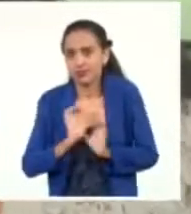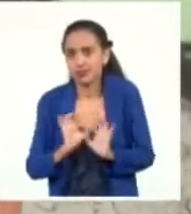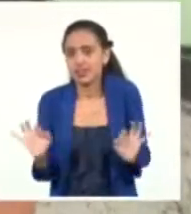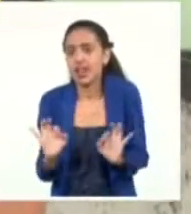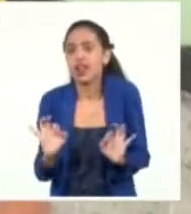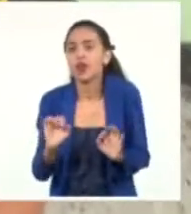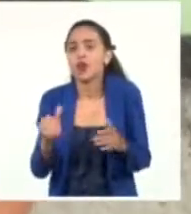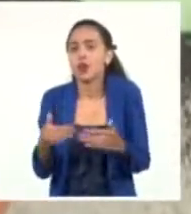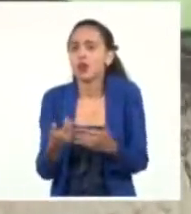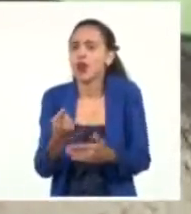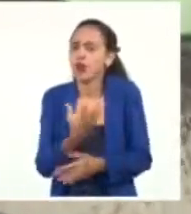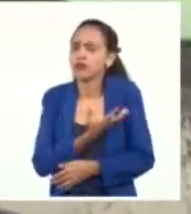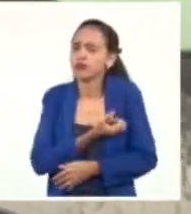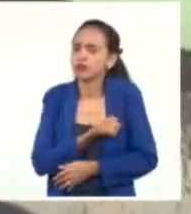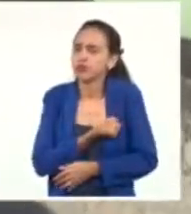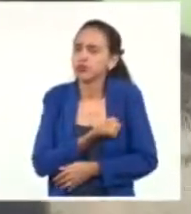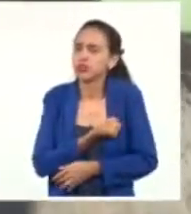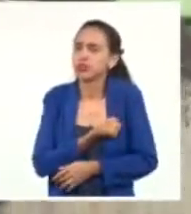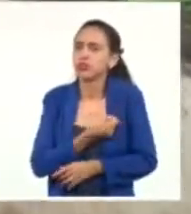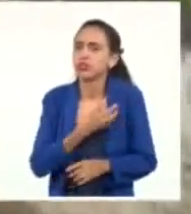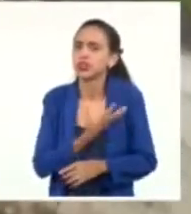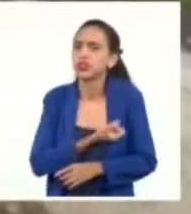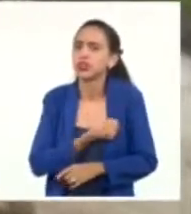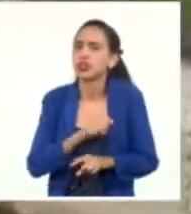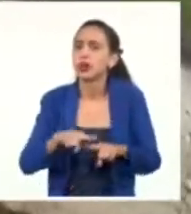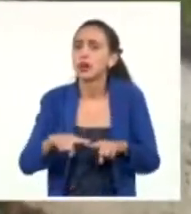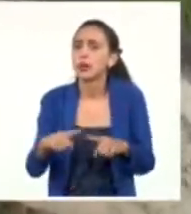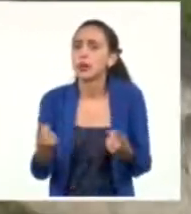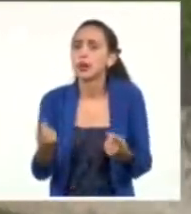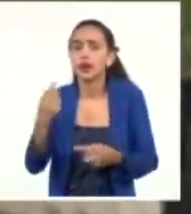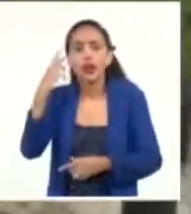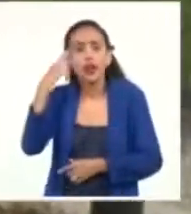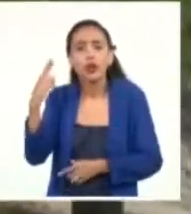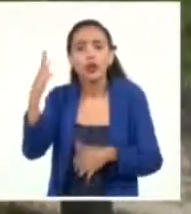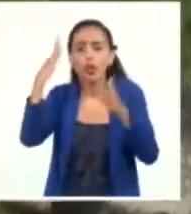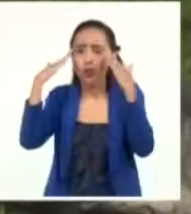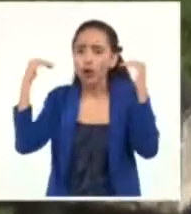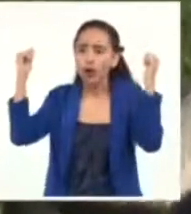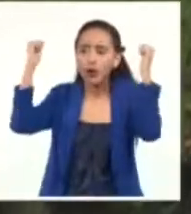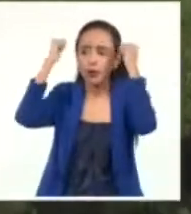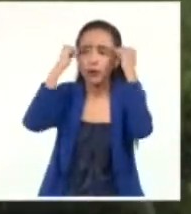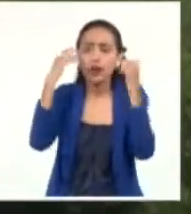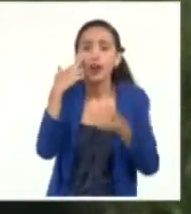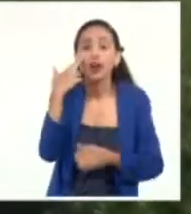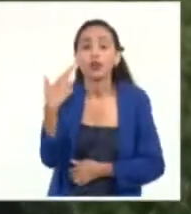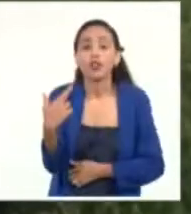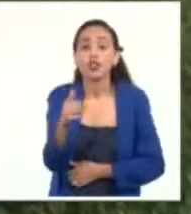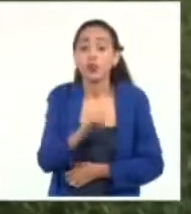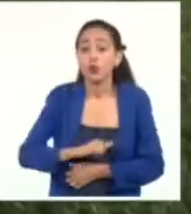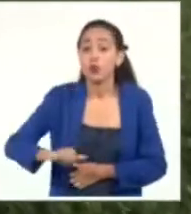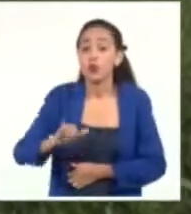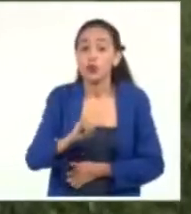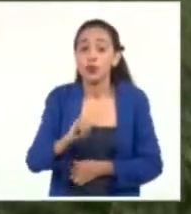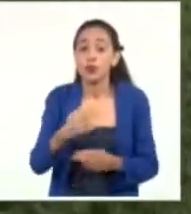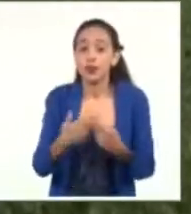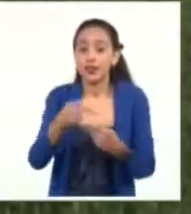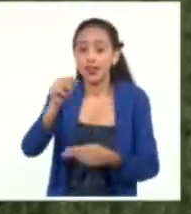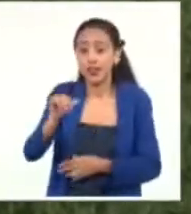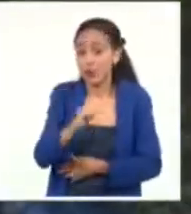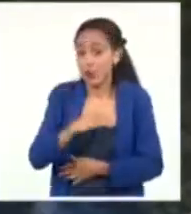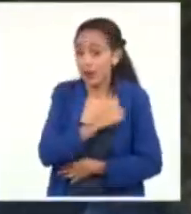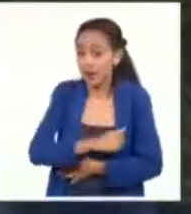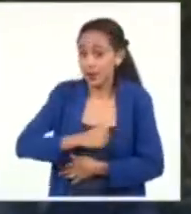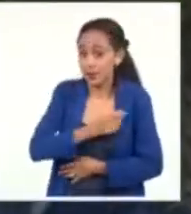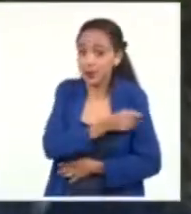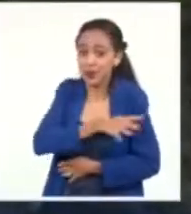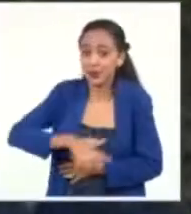es un día hoy muy triste, sobre todo muy triste, recordando a Camilo, recordando sus hazañas, recordando su amor a nuestro